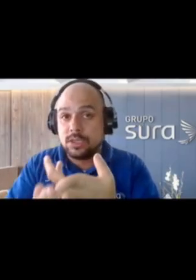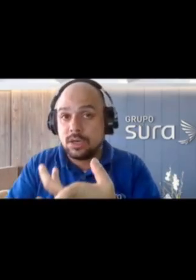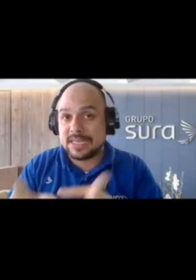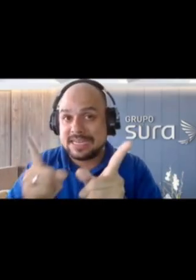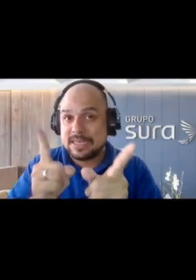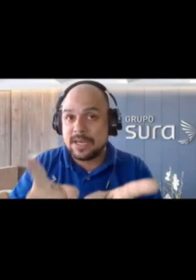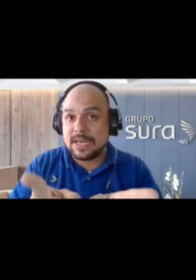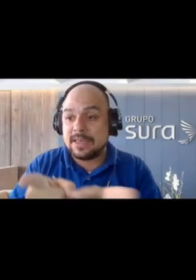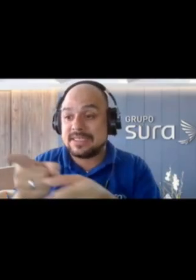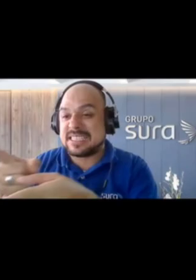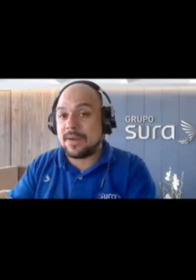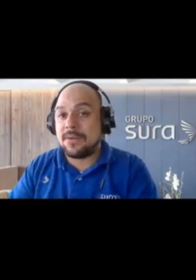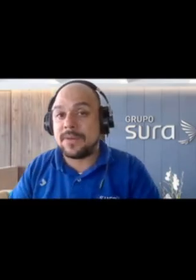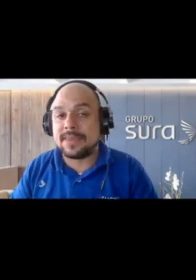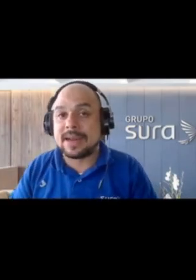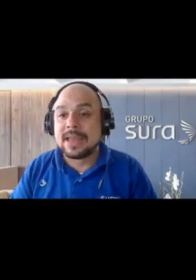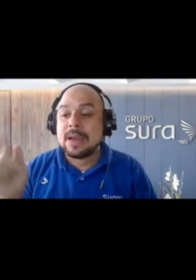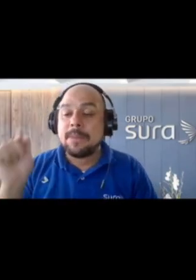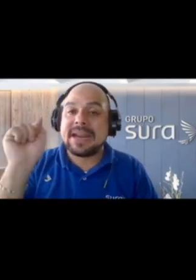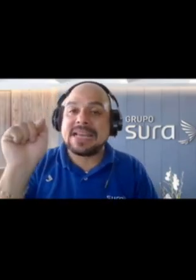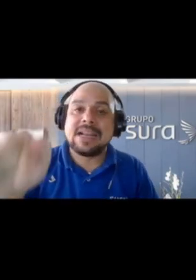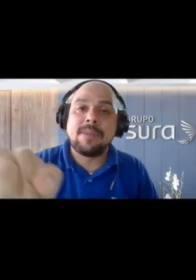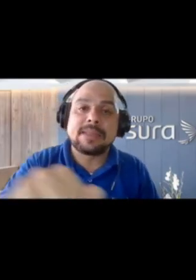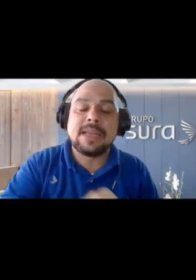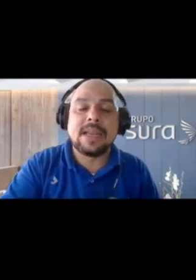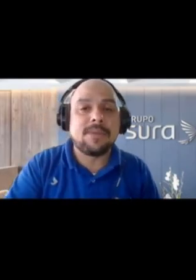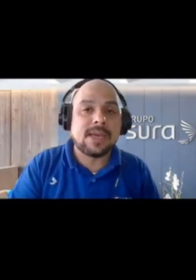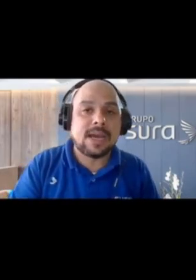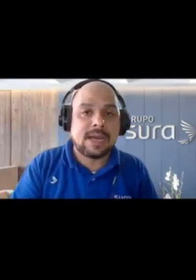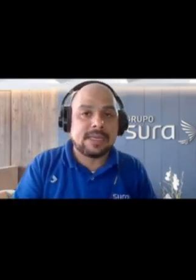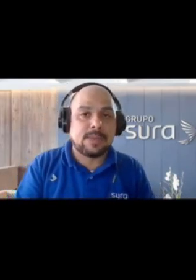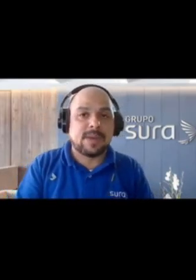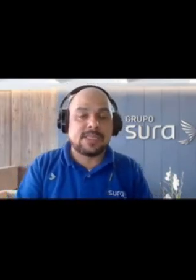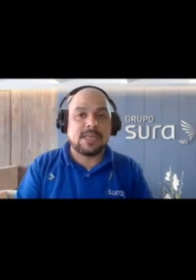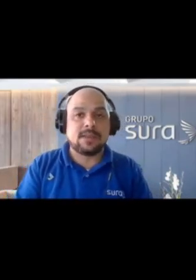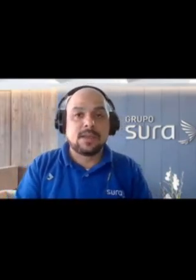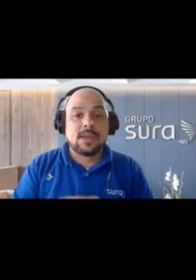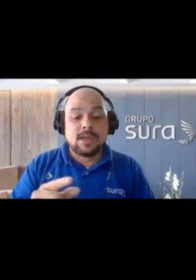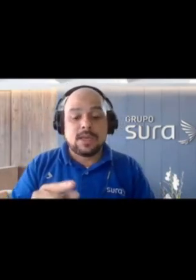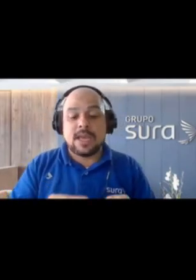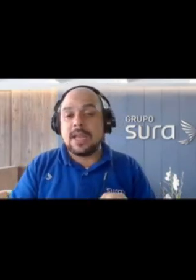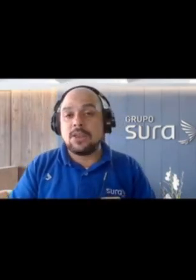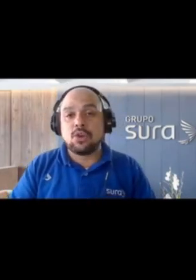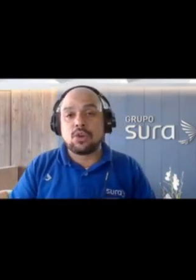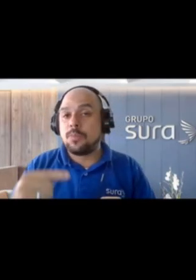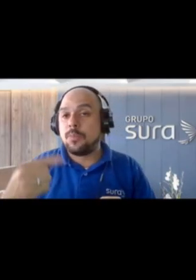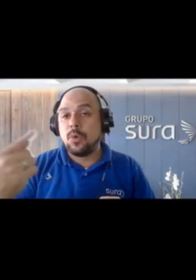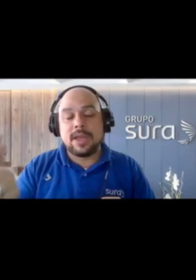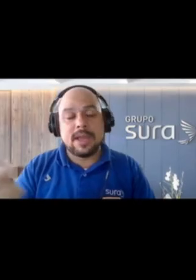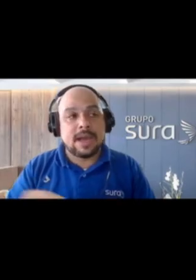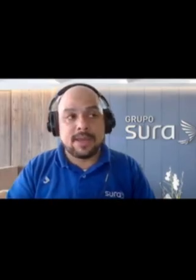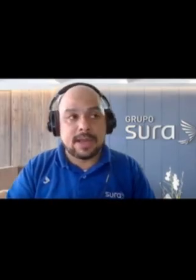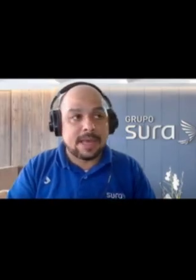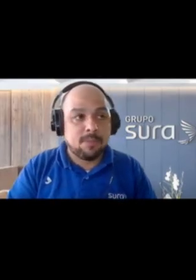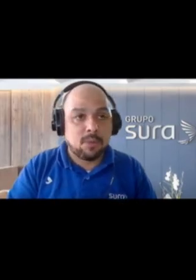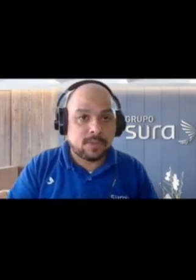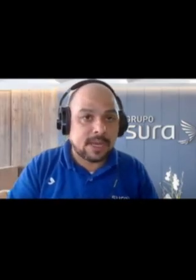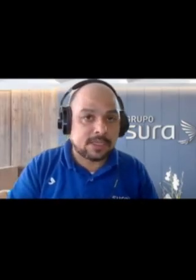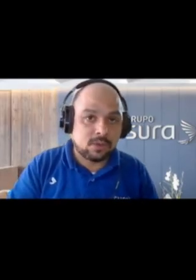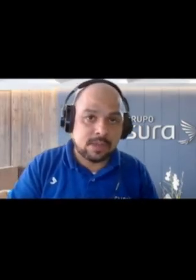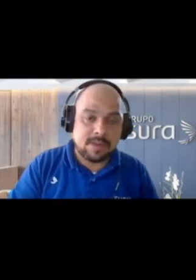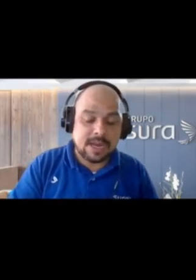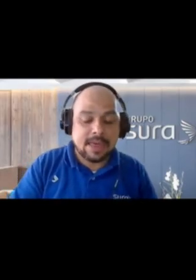qué condiciones ese brigadista se va a enfrentar para salvarle la vida a ese paciente. En el entorno pueden